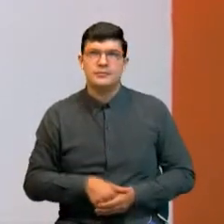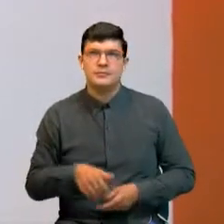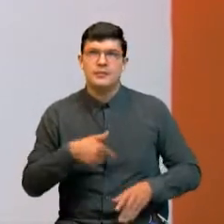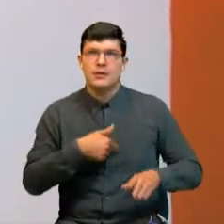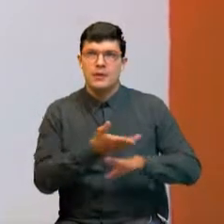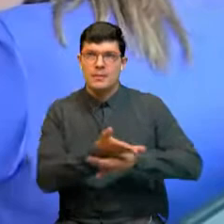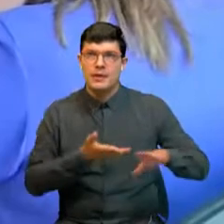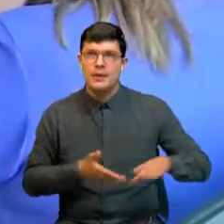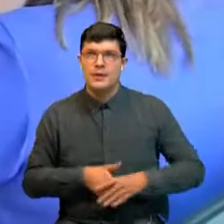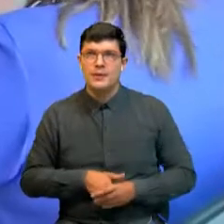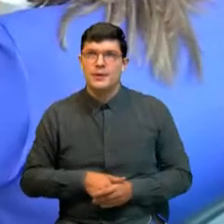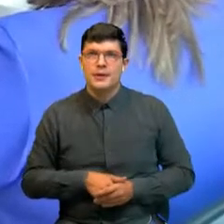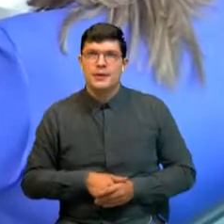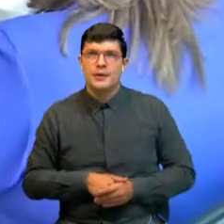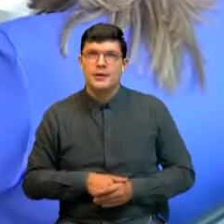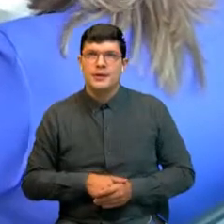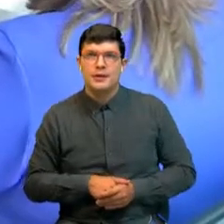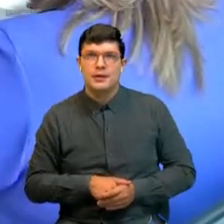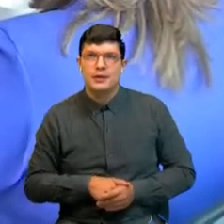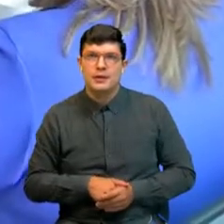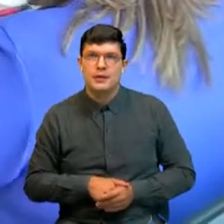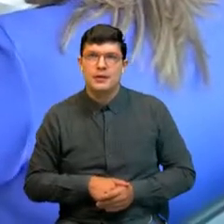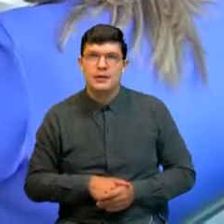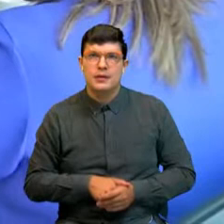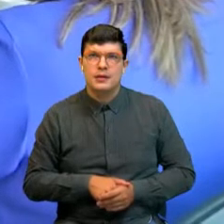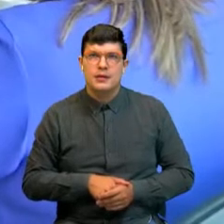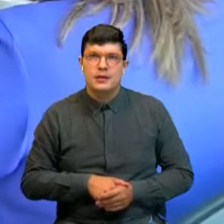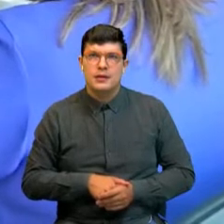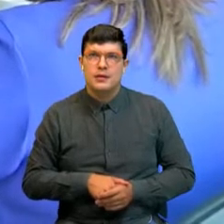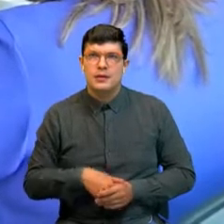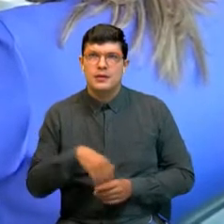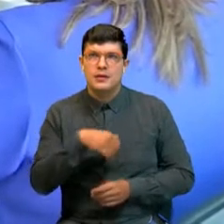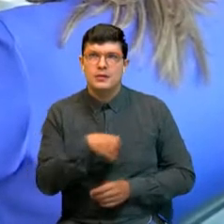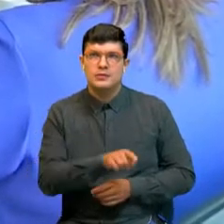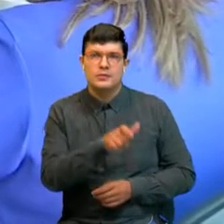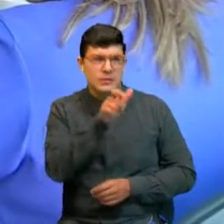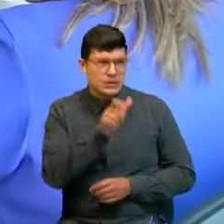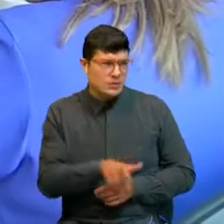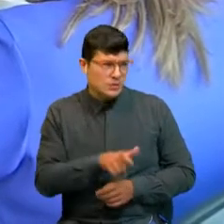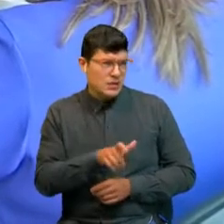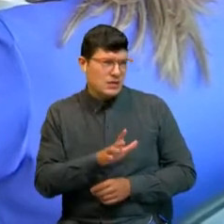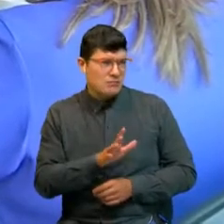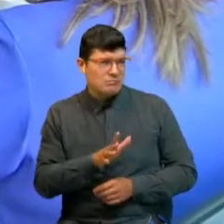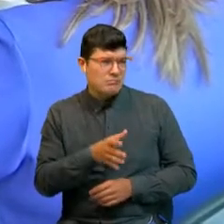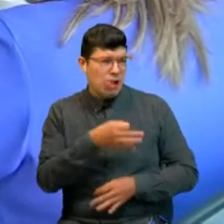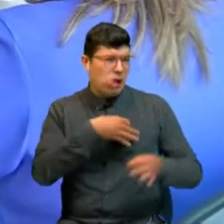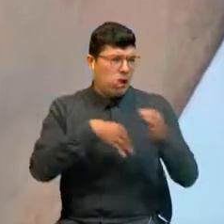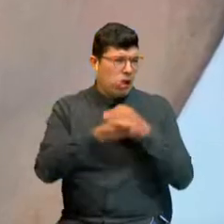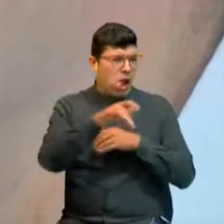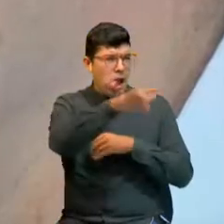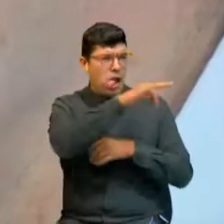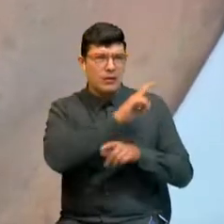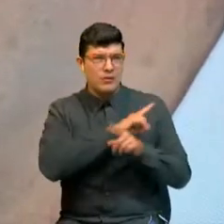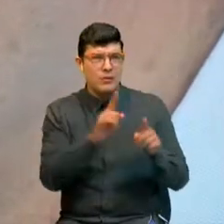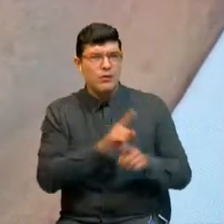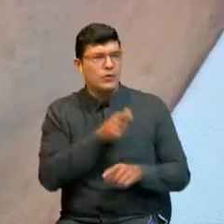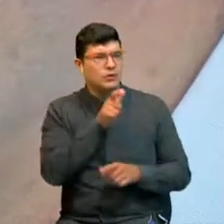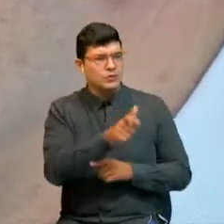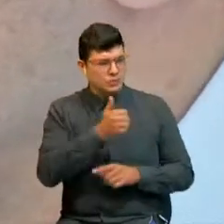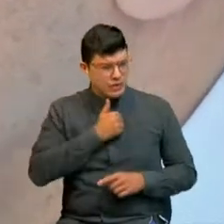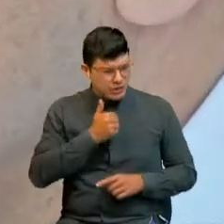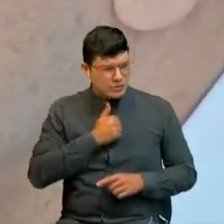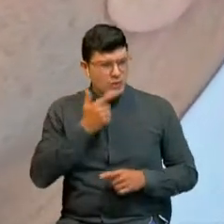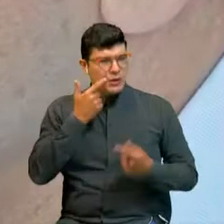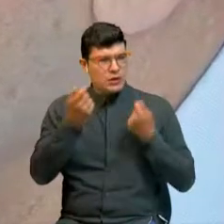pido que no sea alguien más gobernando un cuerpo ajeno, que sea él gobernando, bajo su creencia,